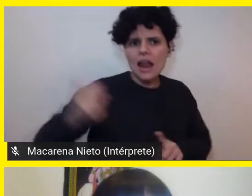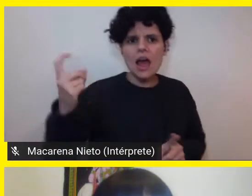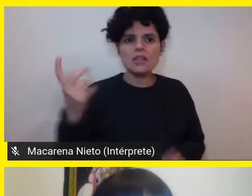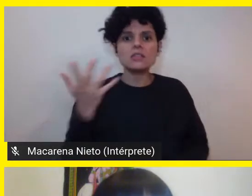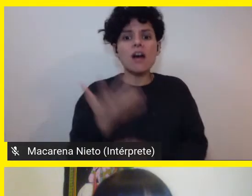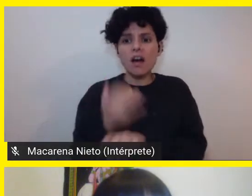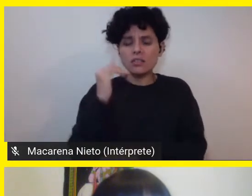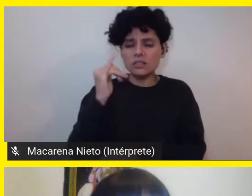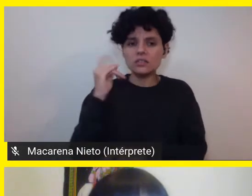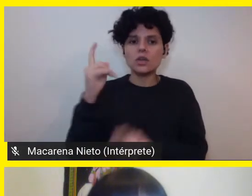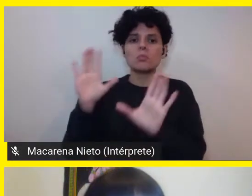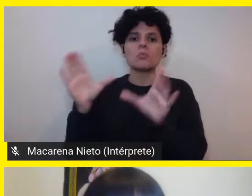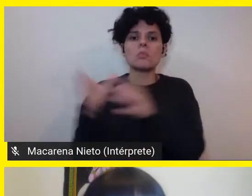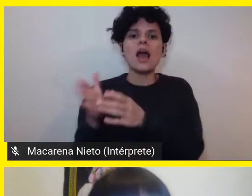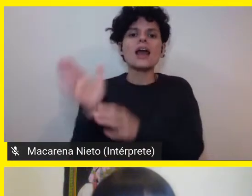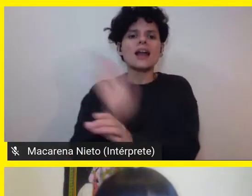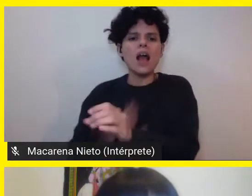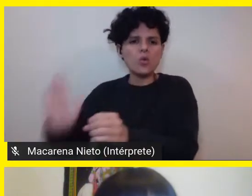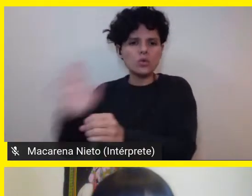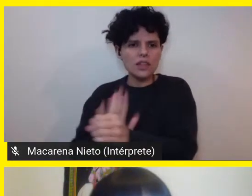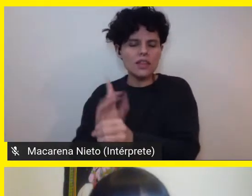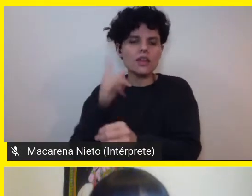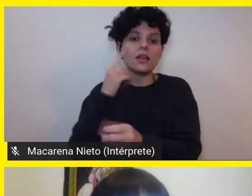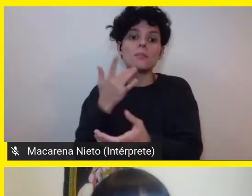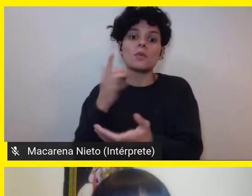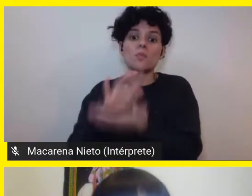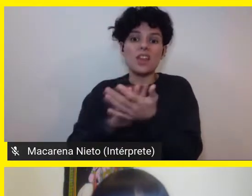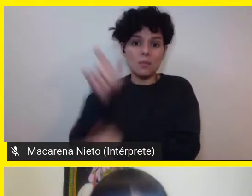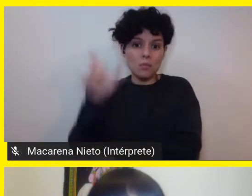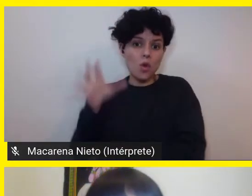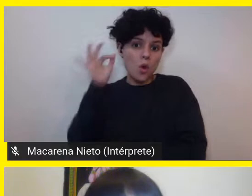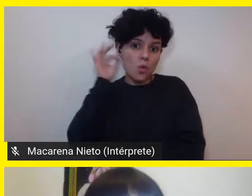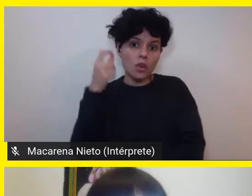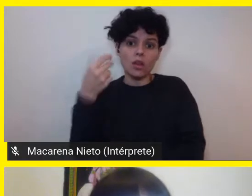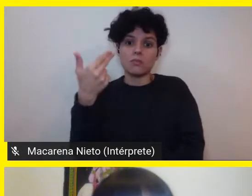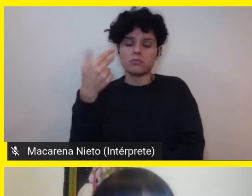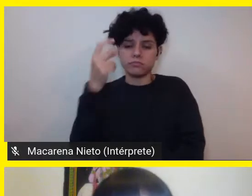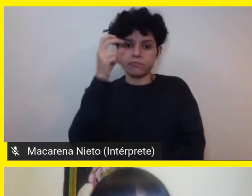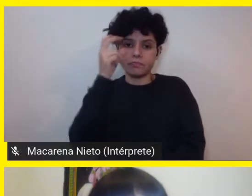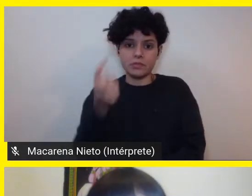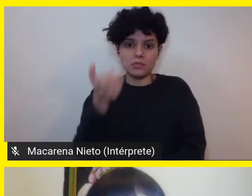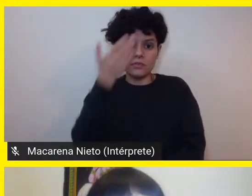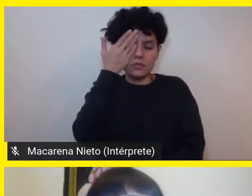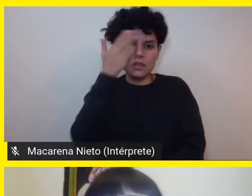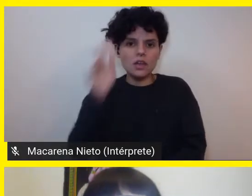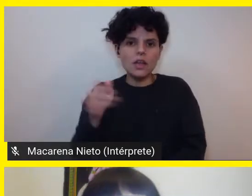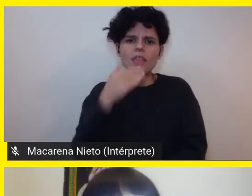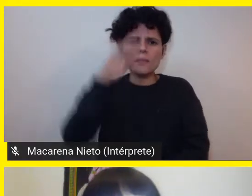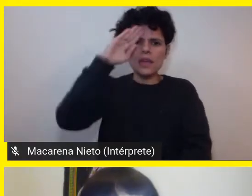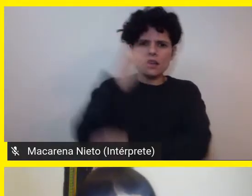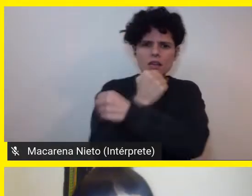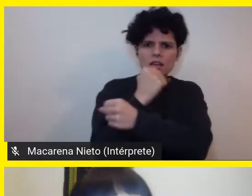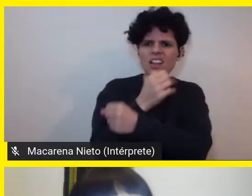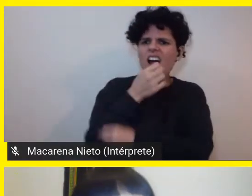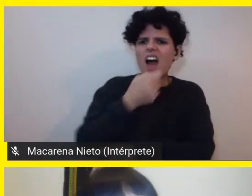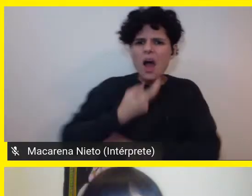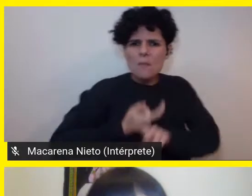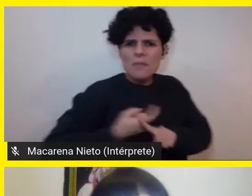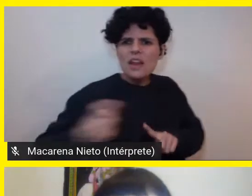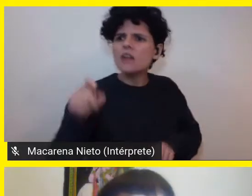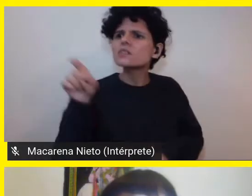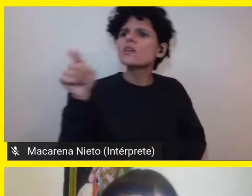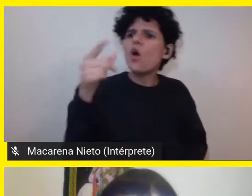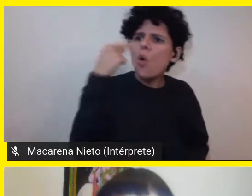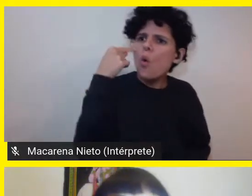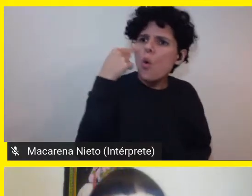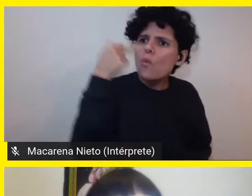cautelares, hablando de compañeras que han sido víctimas de trauma ocular. Los mismos carabineros lo han amenazado con sacarle el otro ojo, que le queda bueno. O